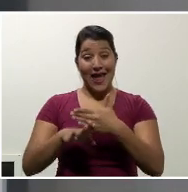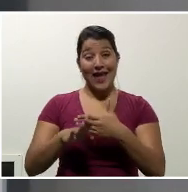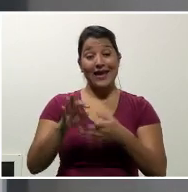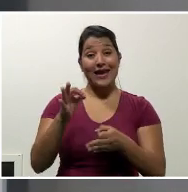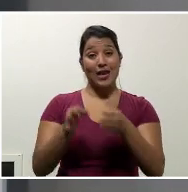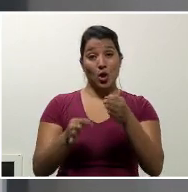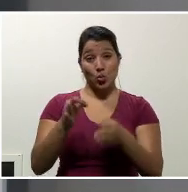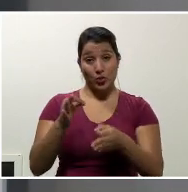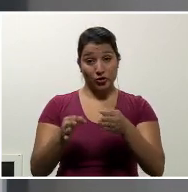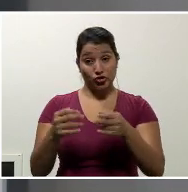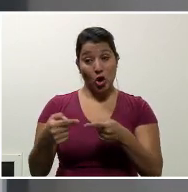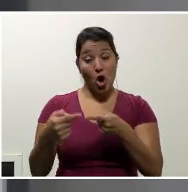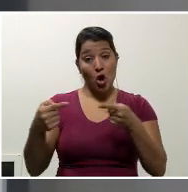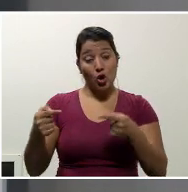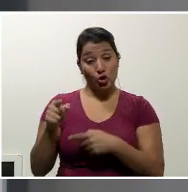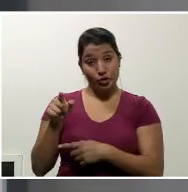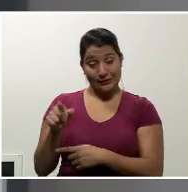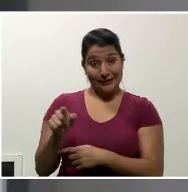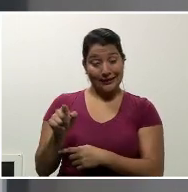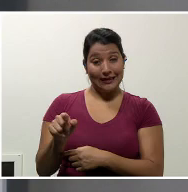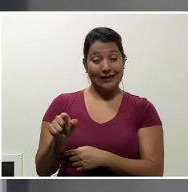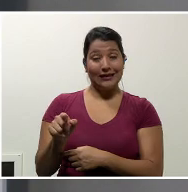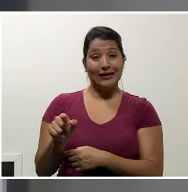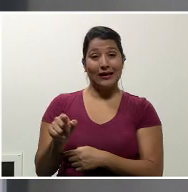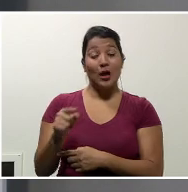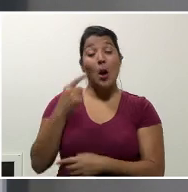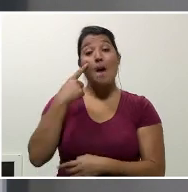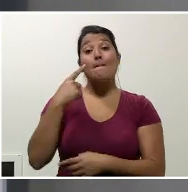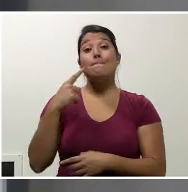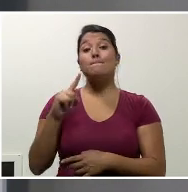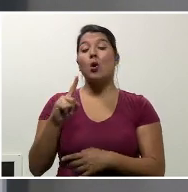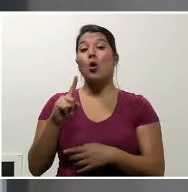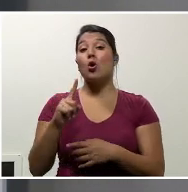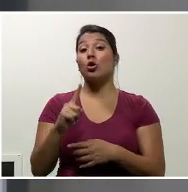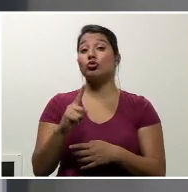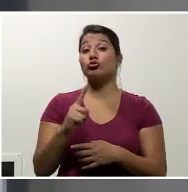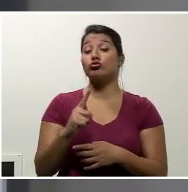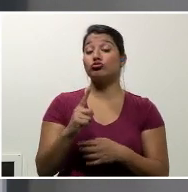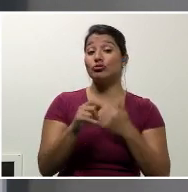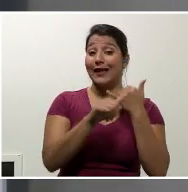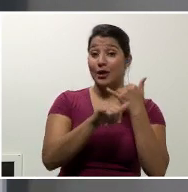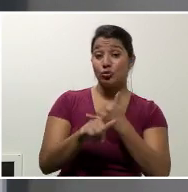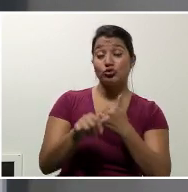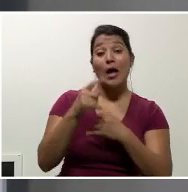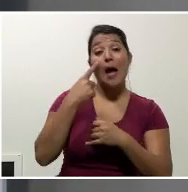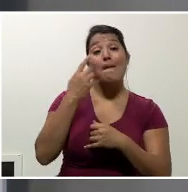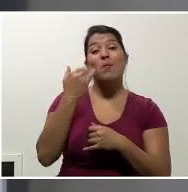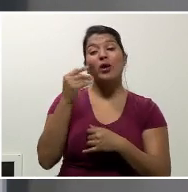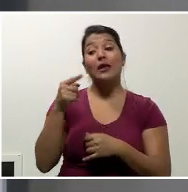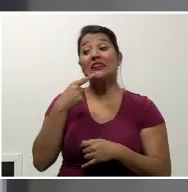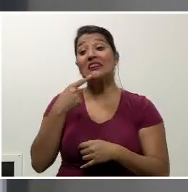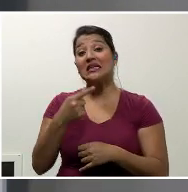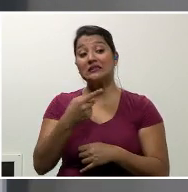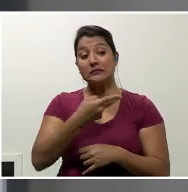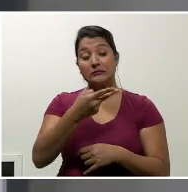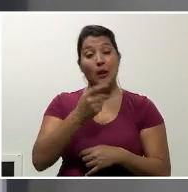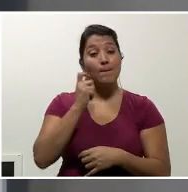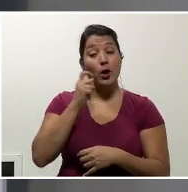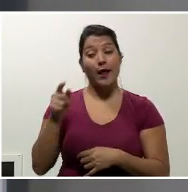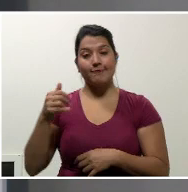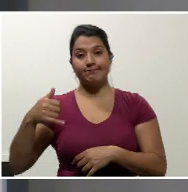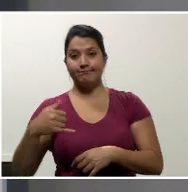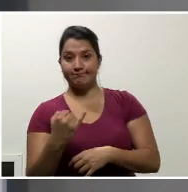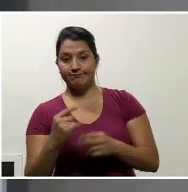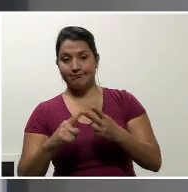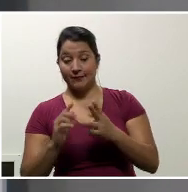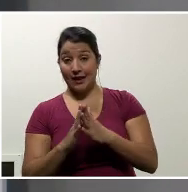se lleva contra el expresidente de la República por denuncias de violación y abuso sexual en su